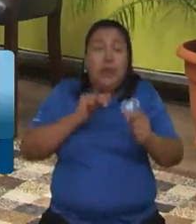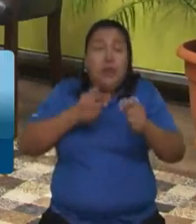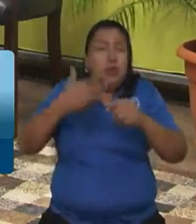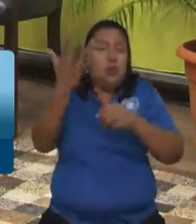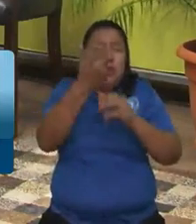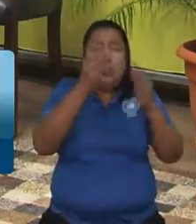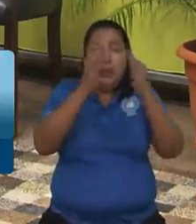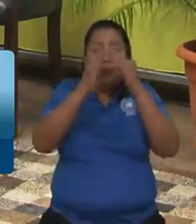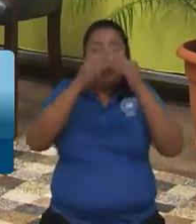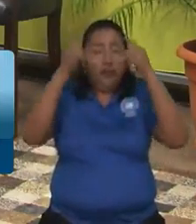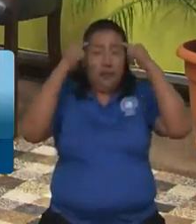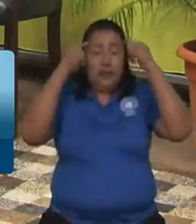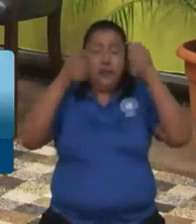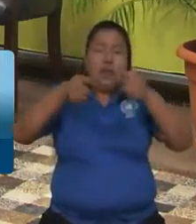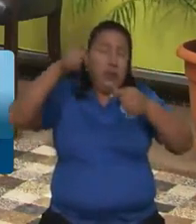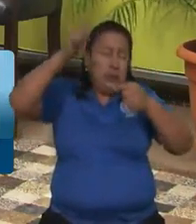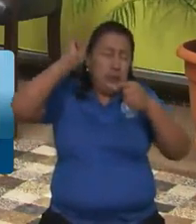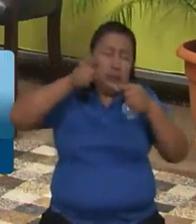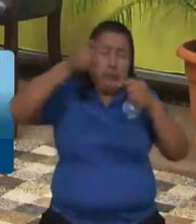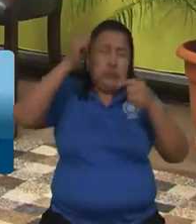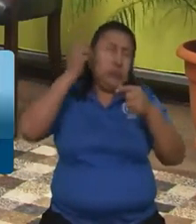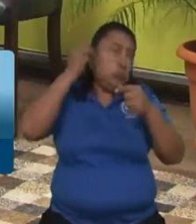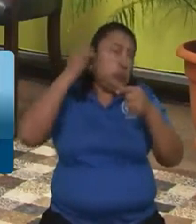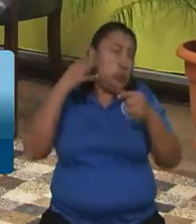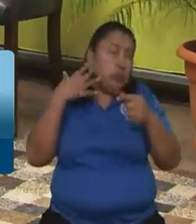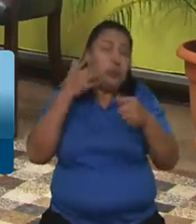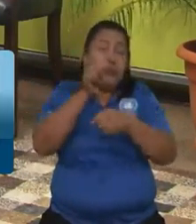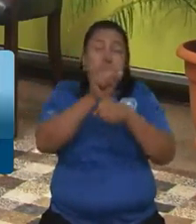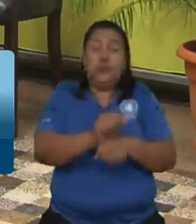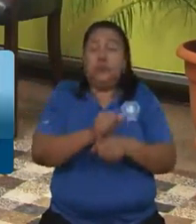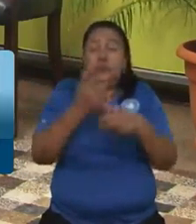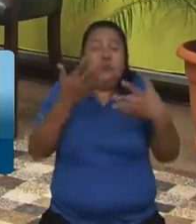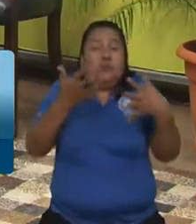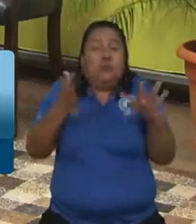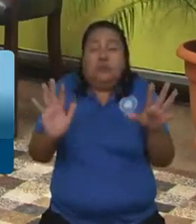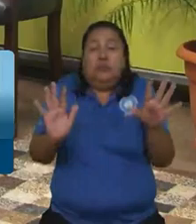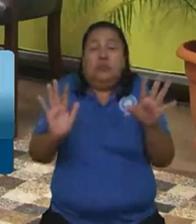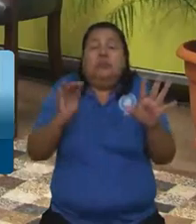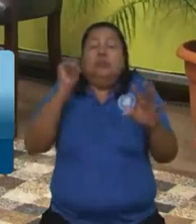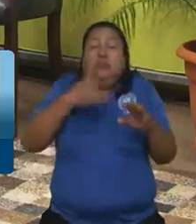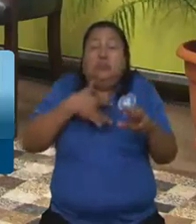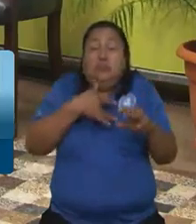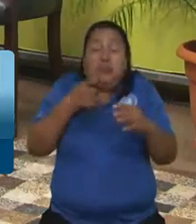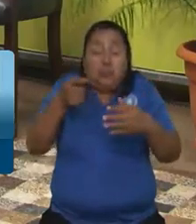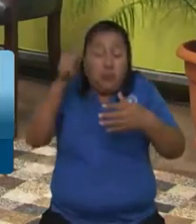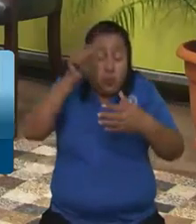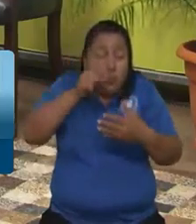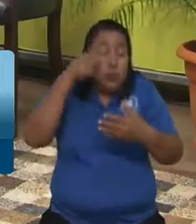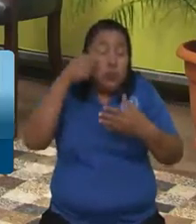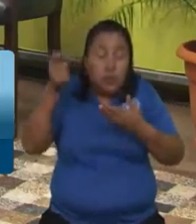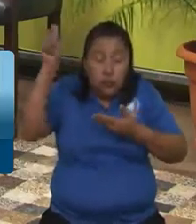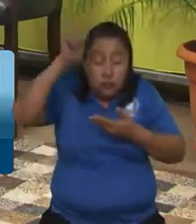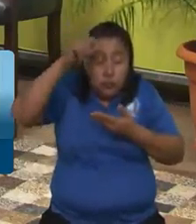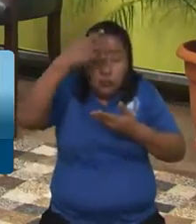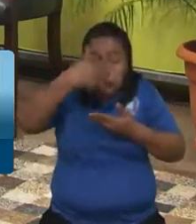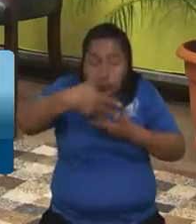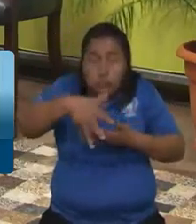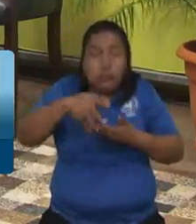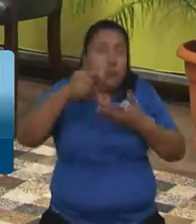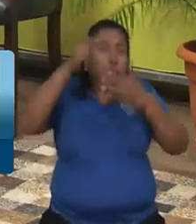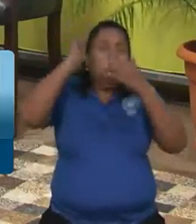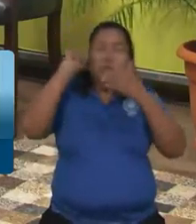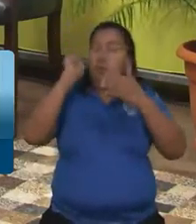a bañarse solo en un chorro, digamos, ¿verdad? Que cae directo a la cabecita y les puede entrar agua al oído. O si no, con